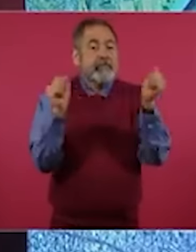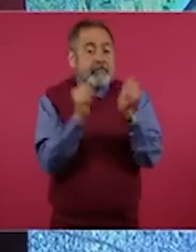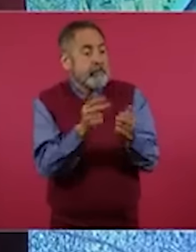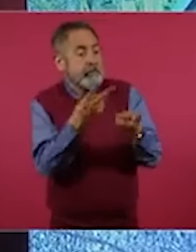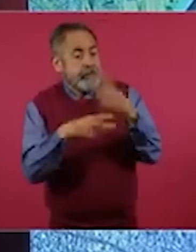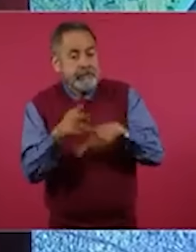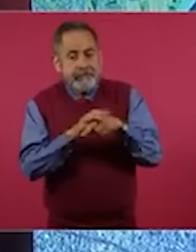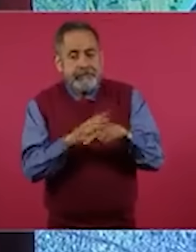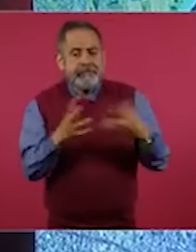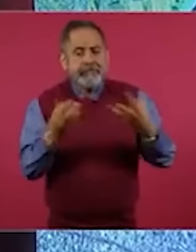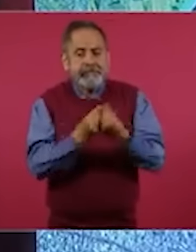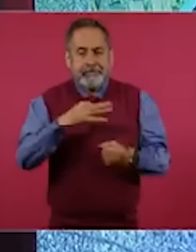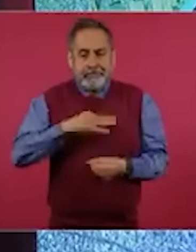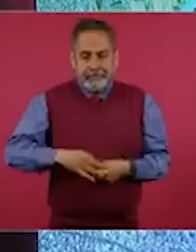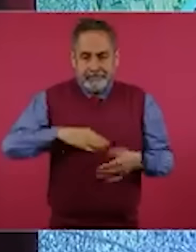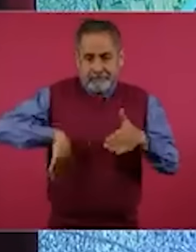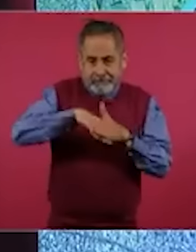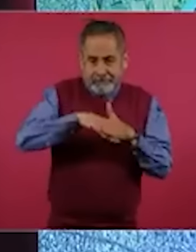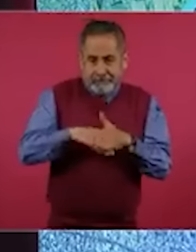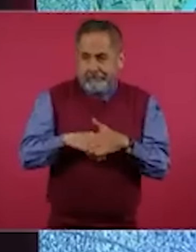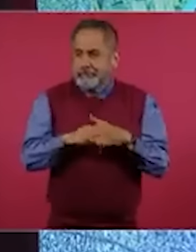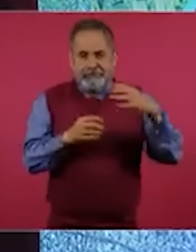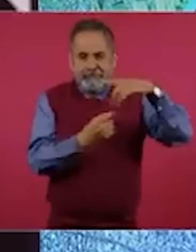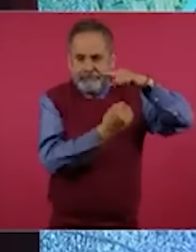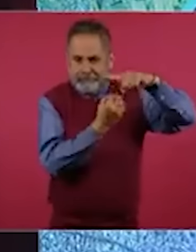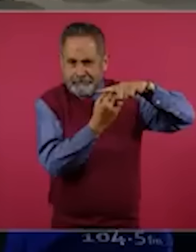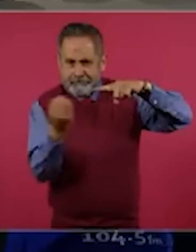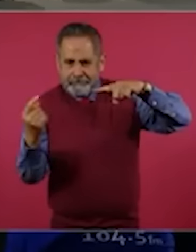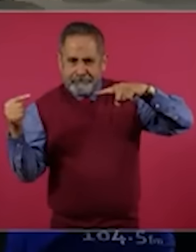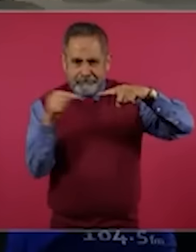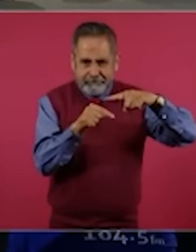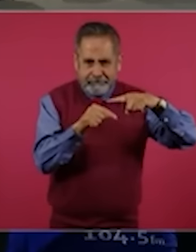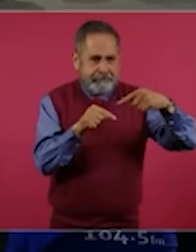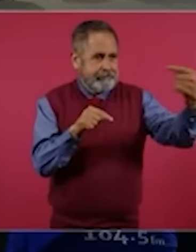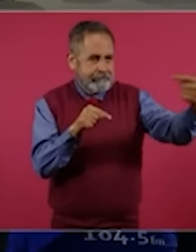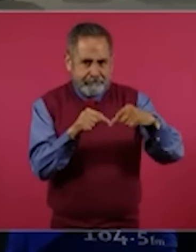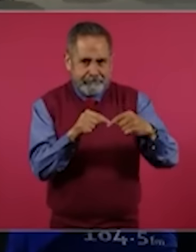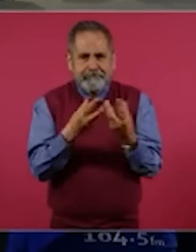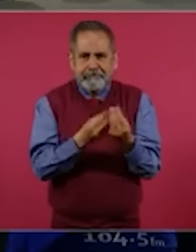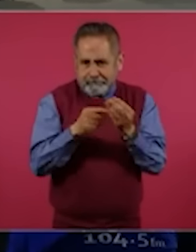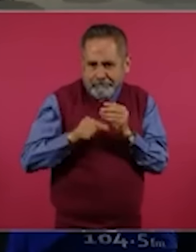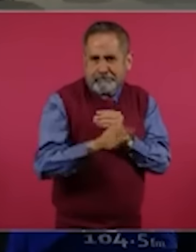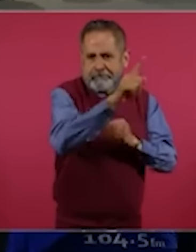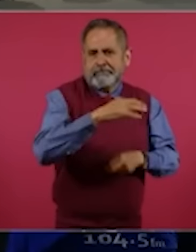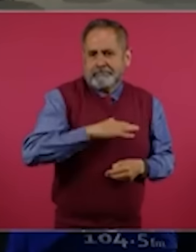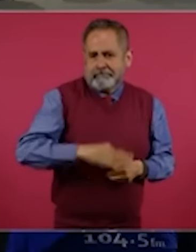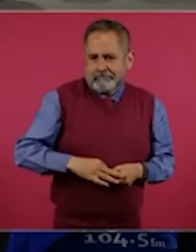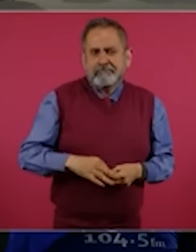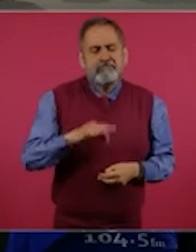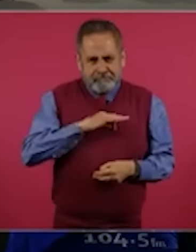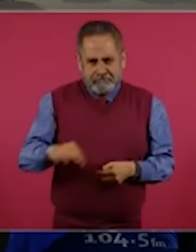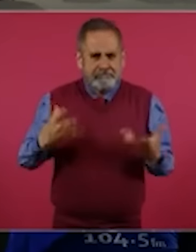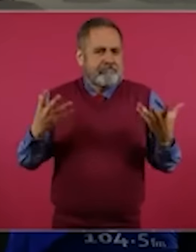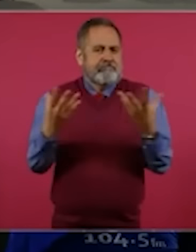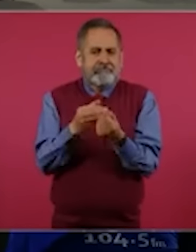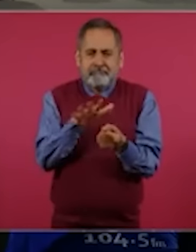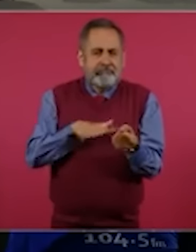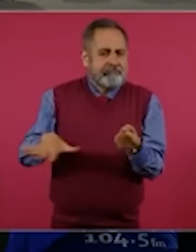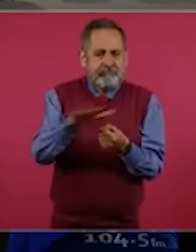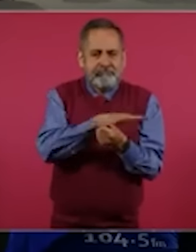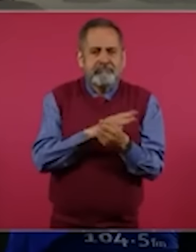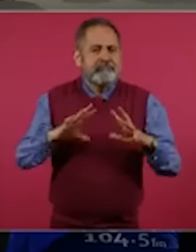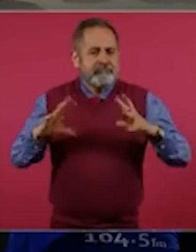vendrá de Toluca. Así quedará unidas las cuatro secciones de Chapultepec, las estaciones del cablebús.